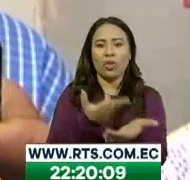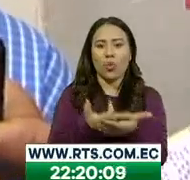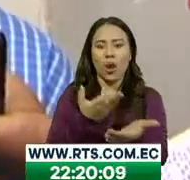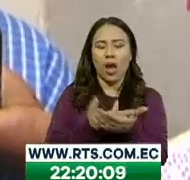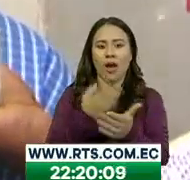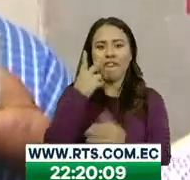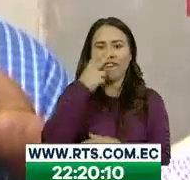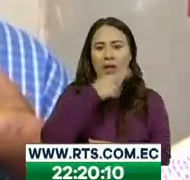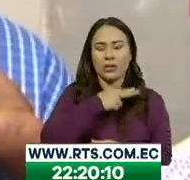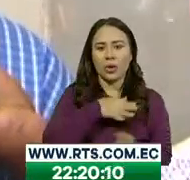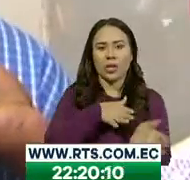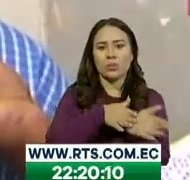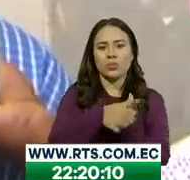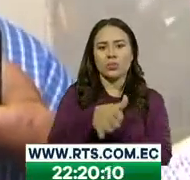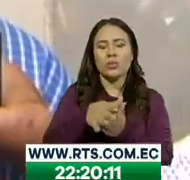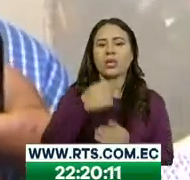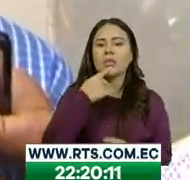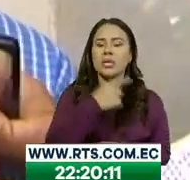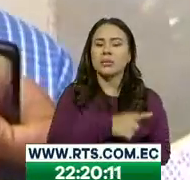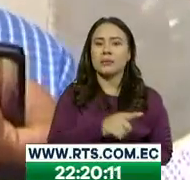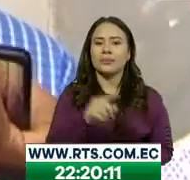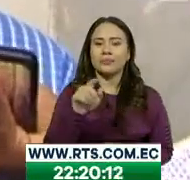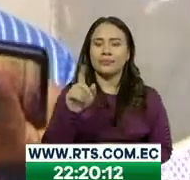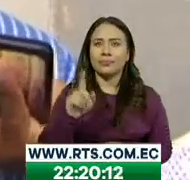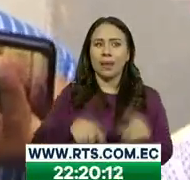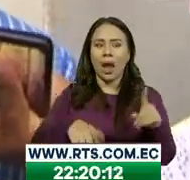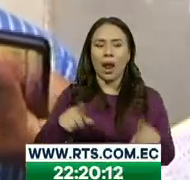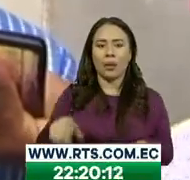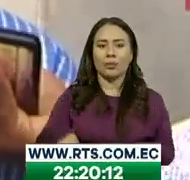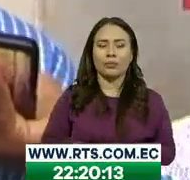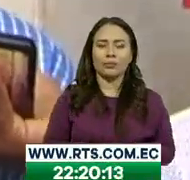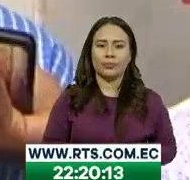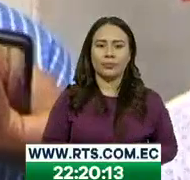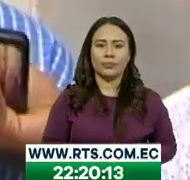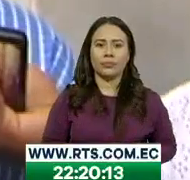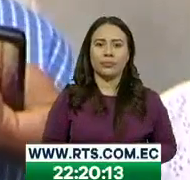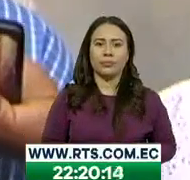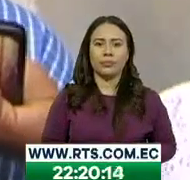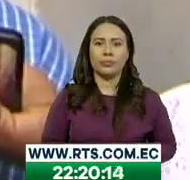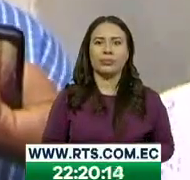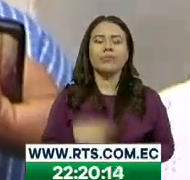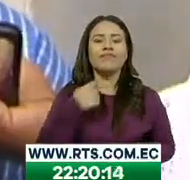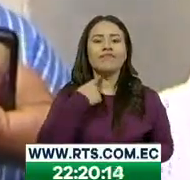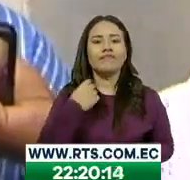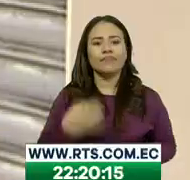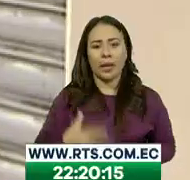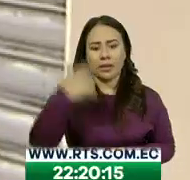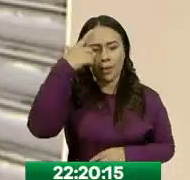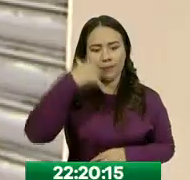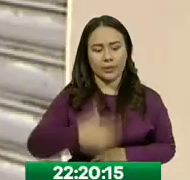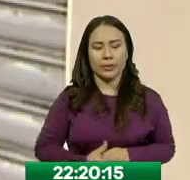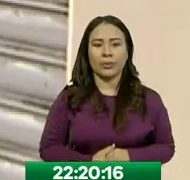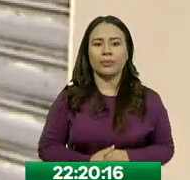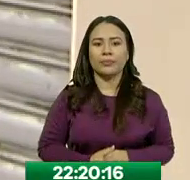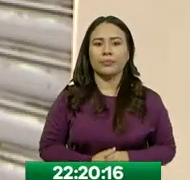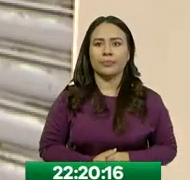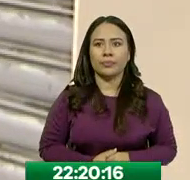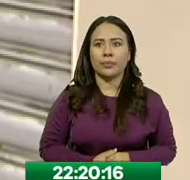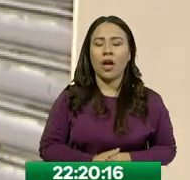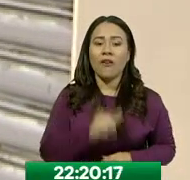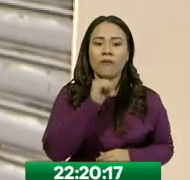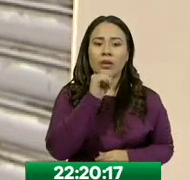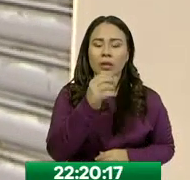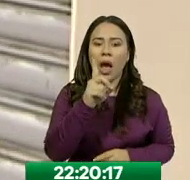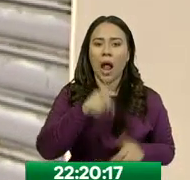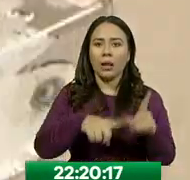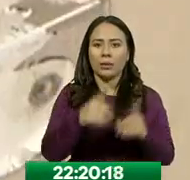de las escuelas de conducción que están aprobadas por la ANT. Y que obviamente eso causa un perjuicio al ciudadano. Sin embargo, el descontento por